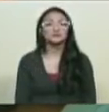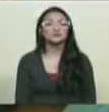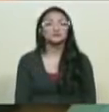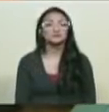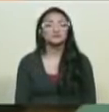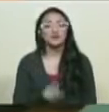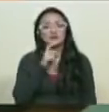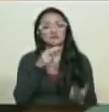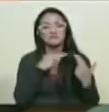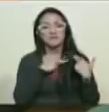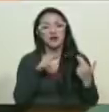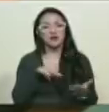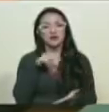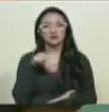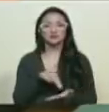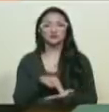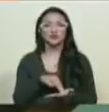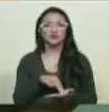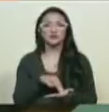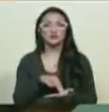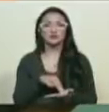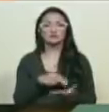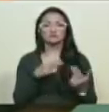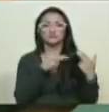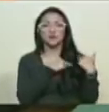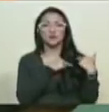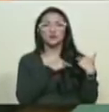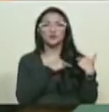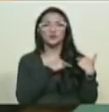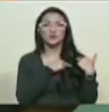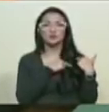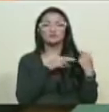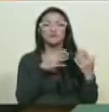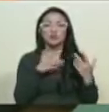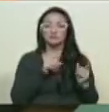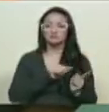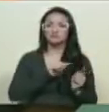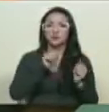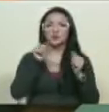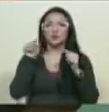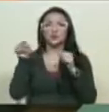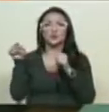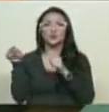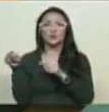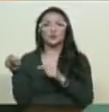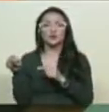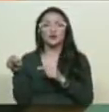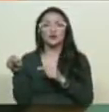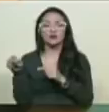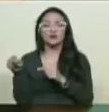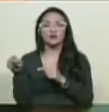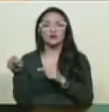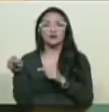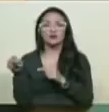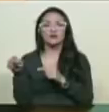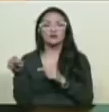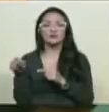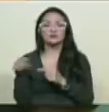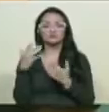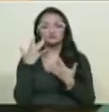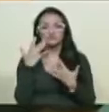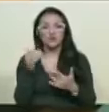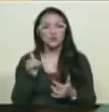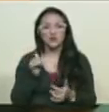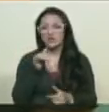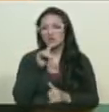competencia plena nacional, es decir, que pueden trasladarse con plenos poderes a visualizar